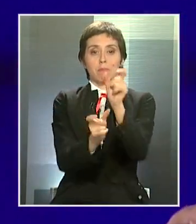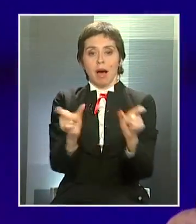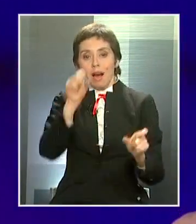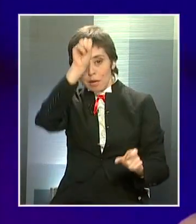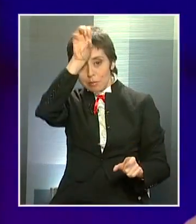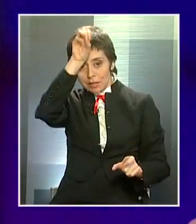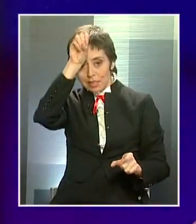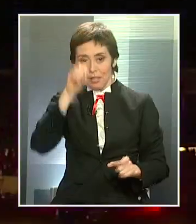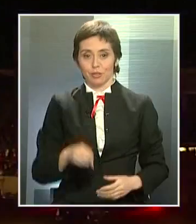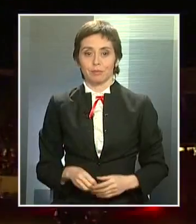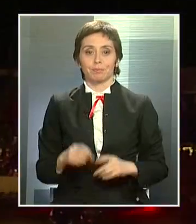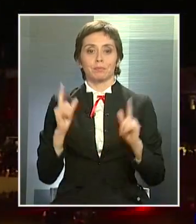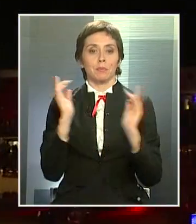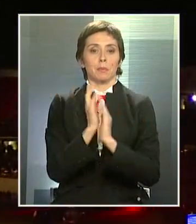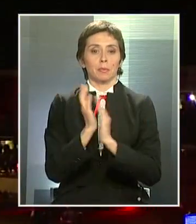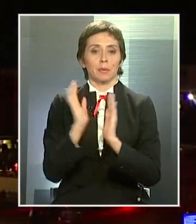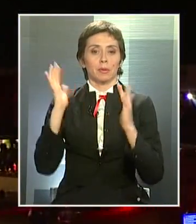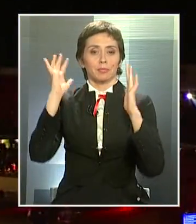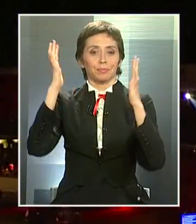ellos.